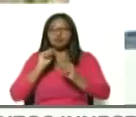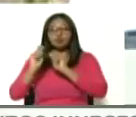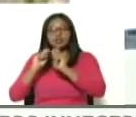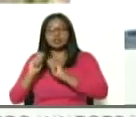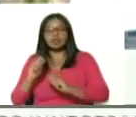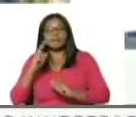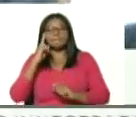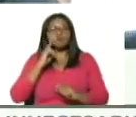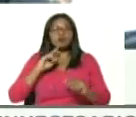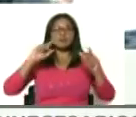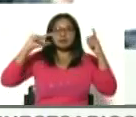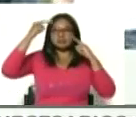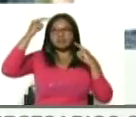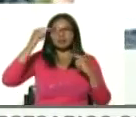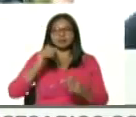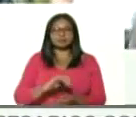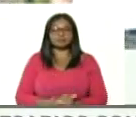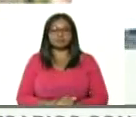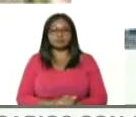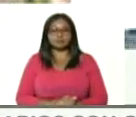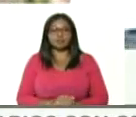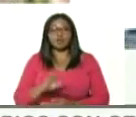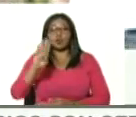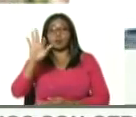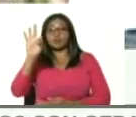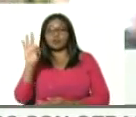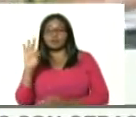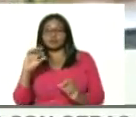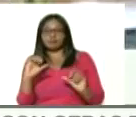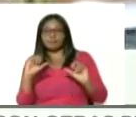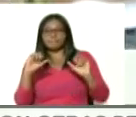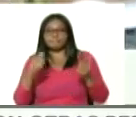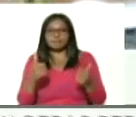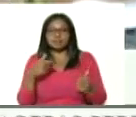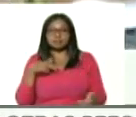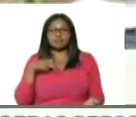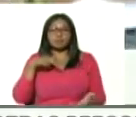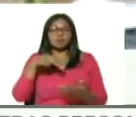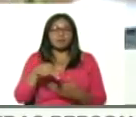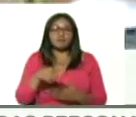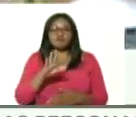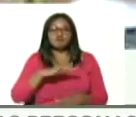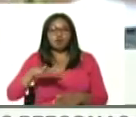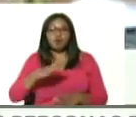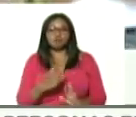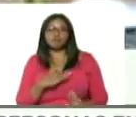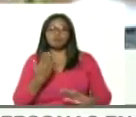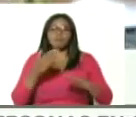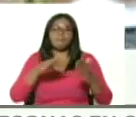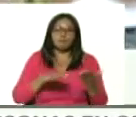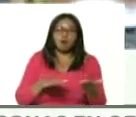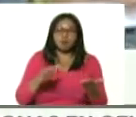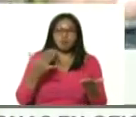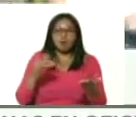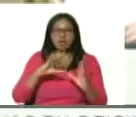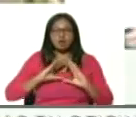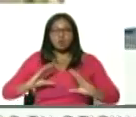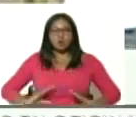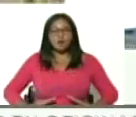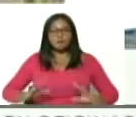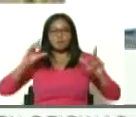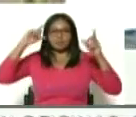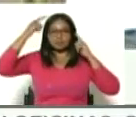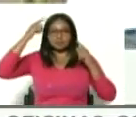Bolívar Chávez, que salga desde el 4F, donde están los restos mortales de nuestro presidente Hugo Chávez, y